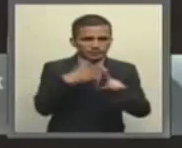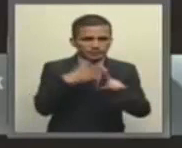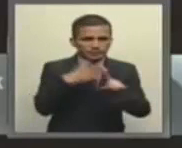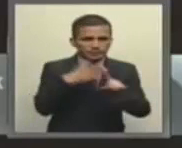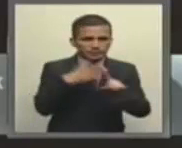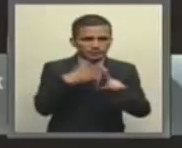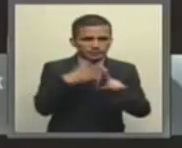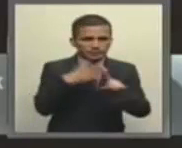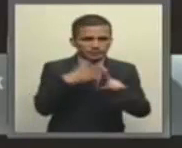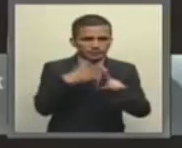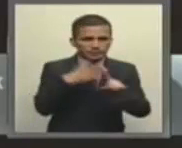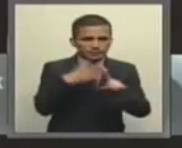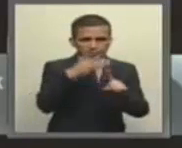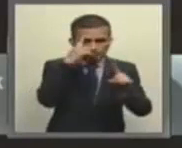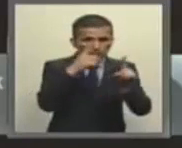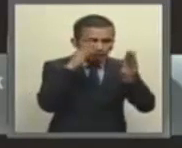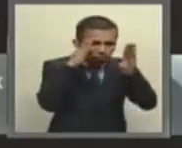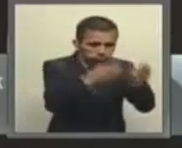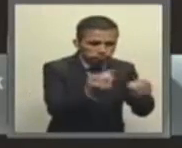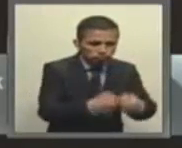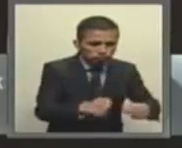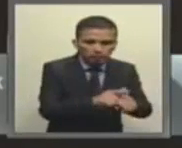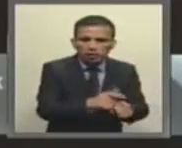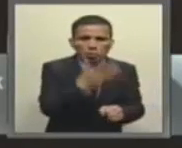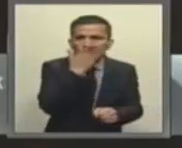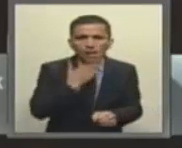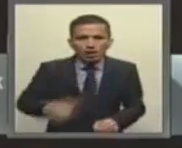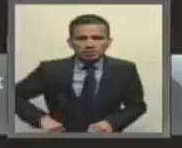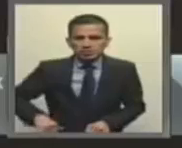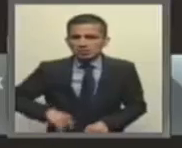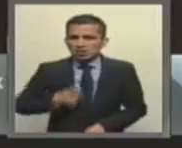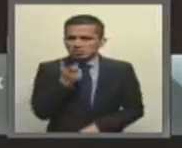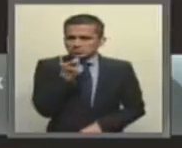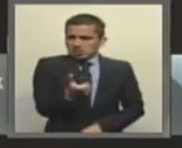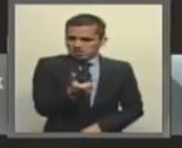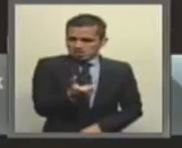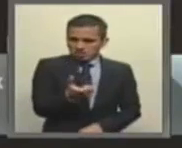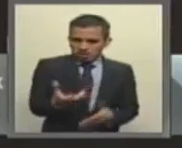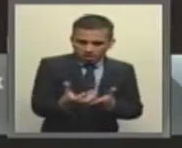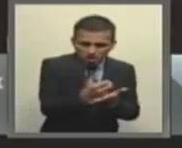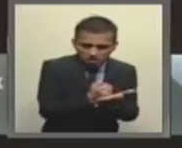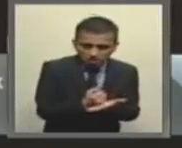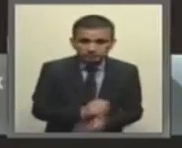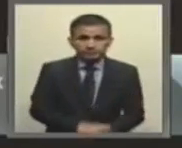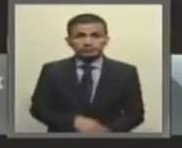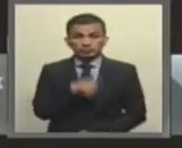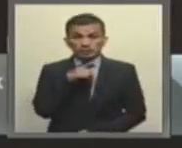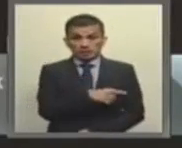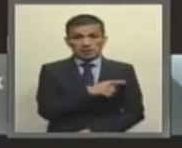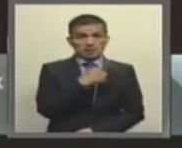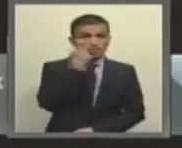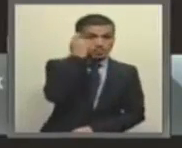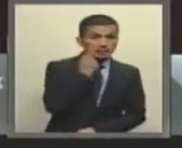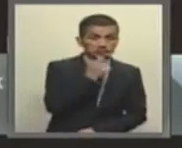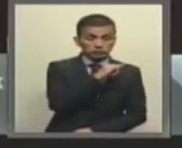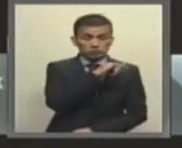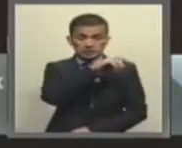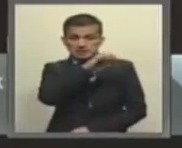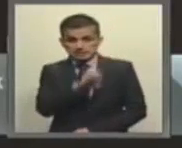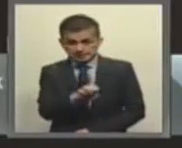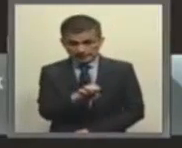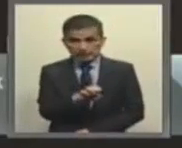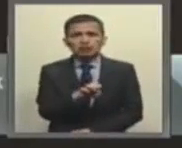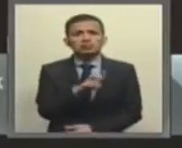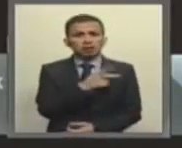carácter social y sin fines de lucro. Gracias a la comisión que maneja el Pensioniste, se ha propiciado